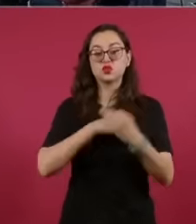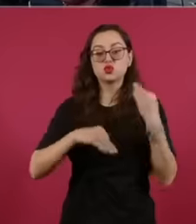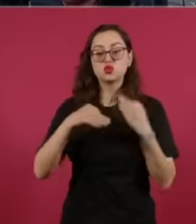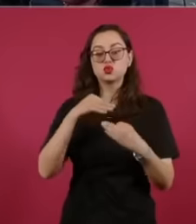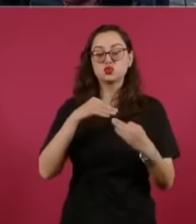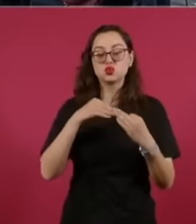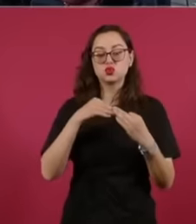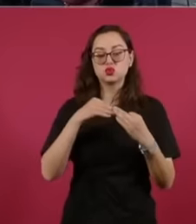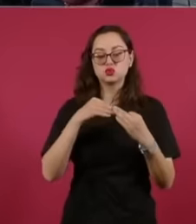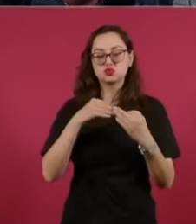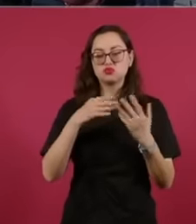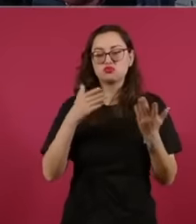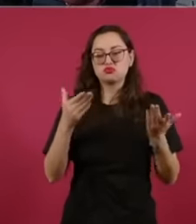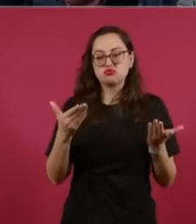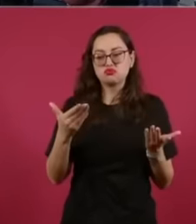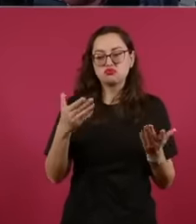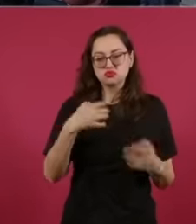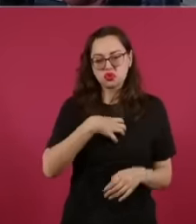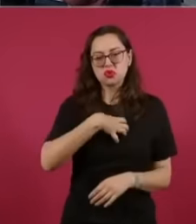de que no pasa a mayores,